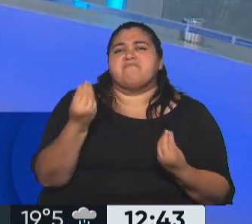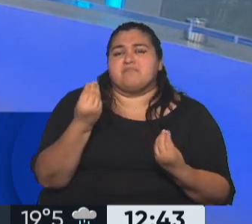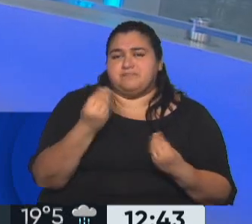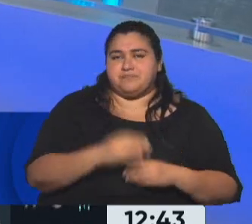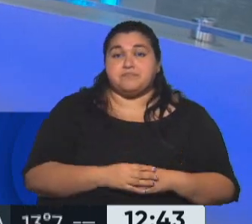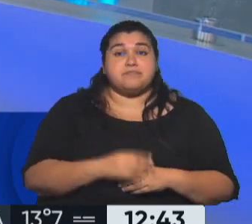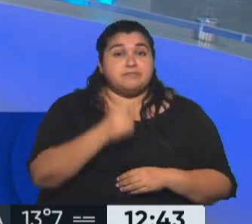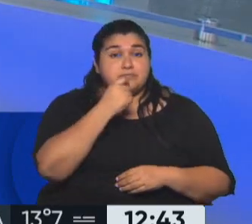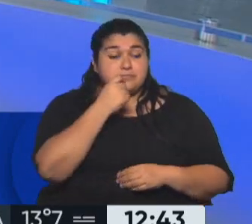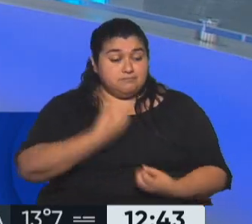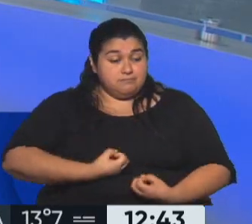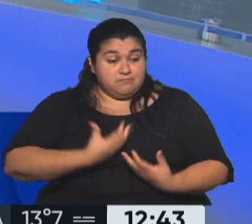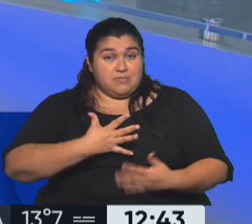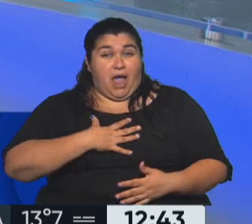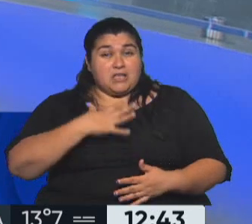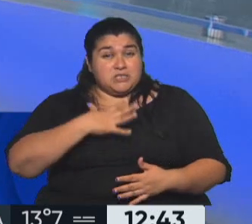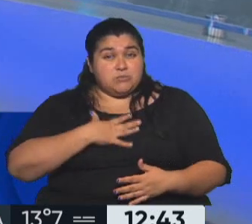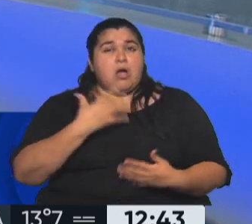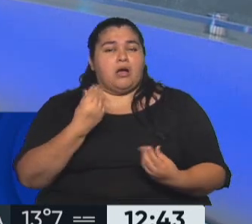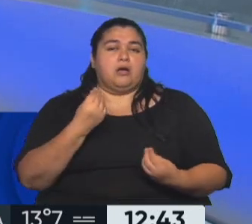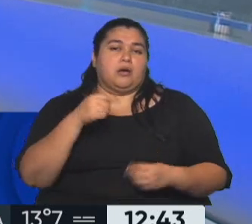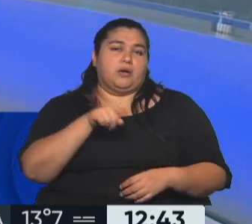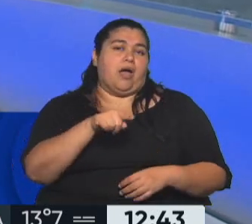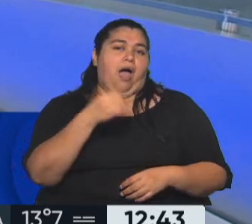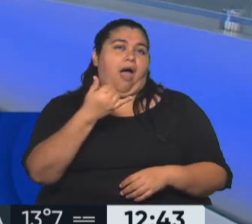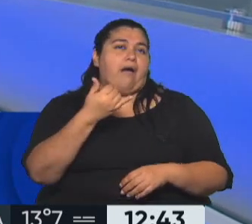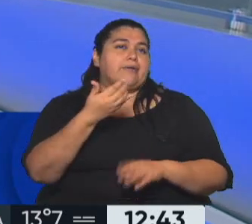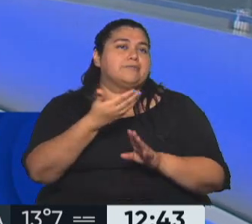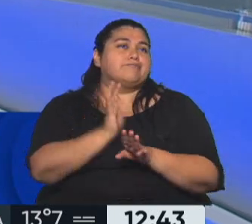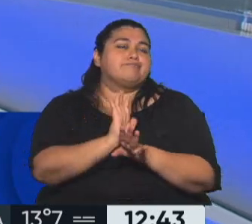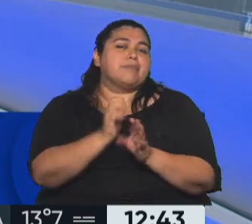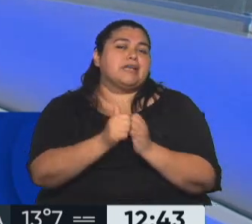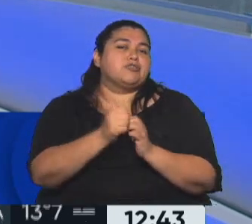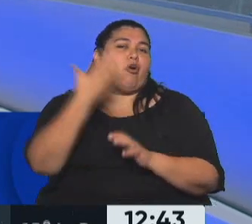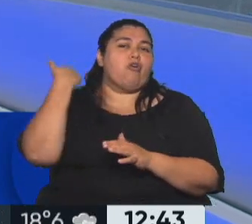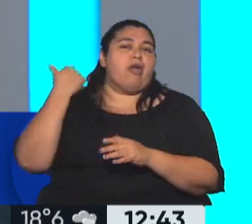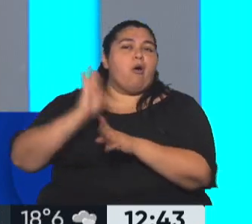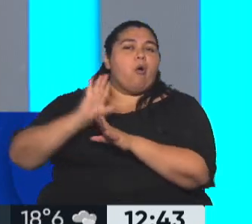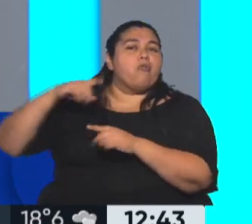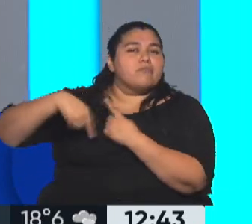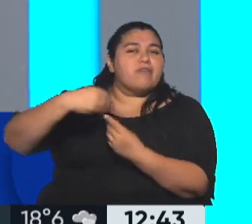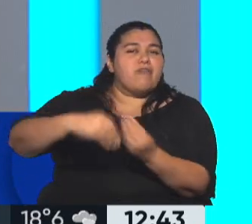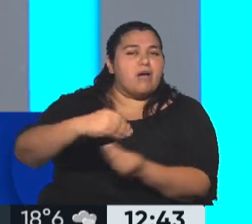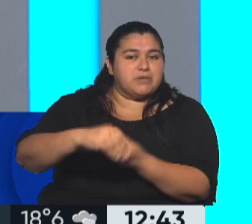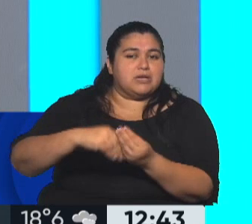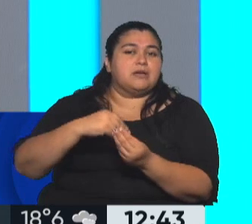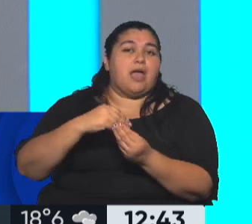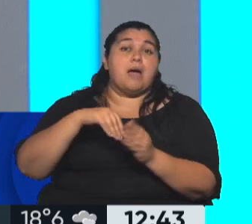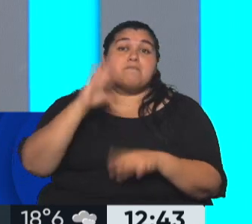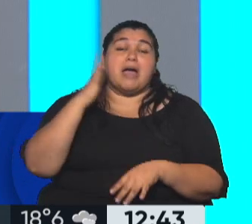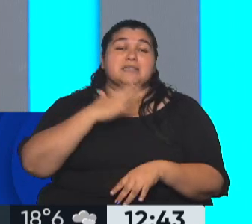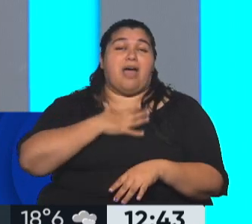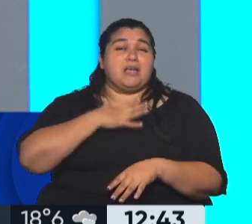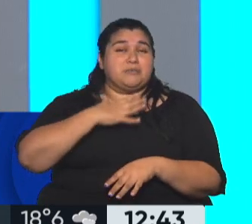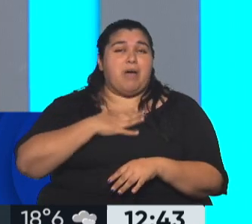que alguien tenga asma tiene que tener eventualmente los antecedentes familiares, sobre todo en el asma alérgico. Hay un